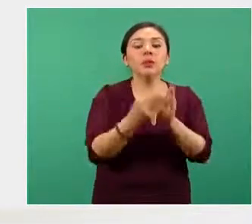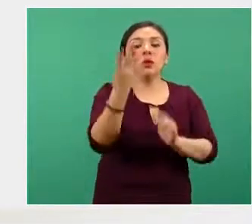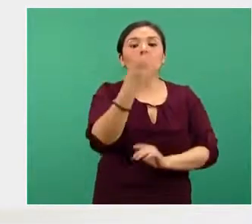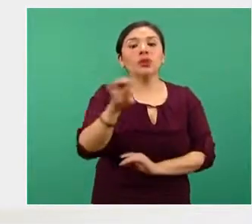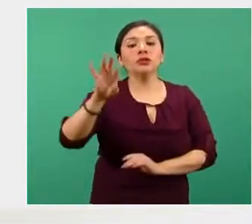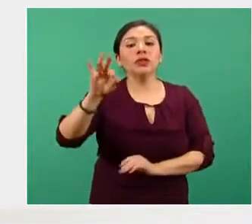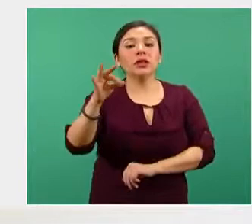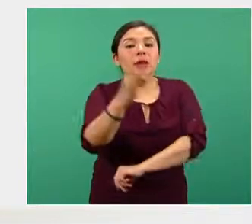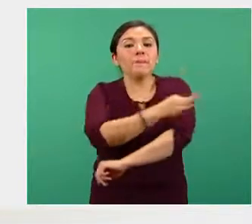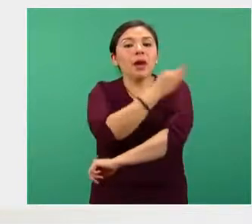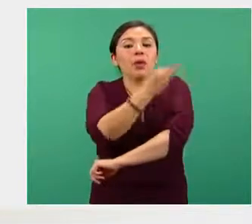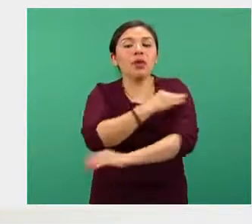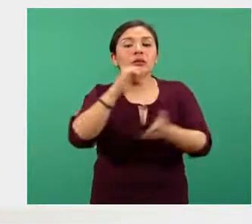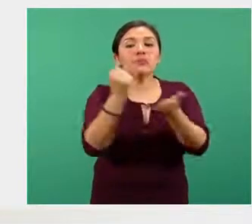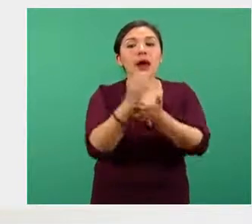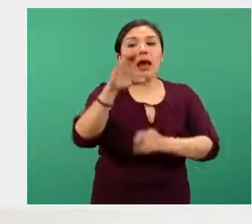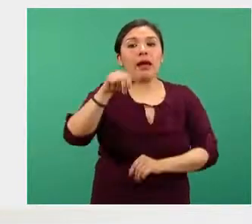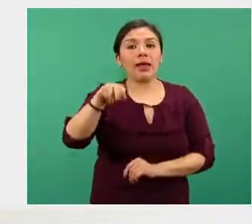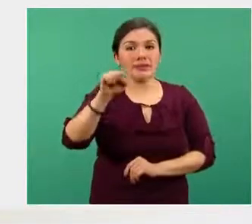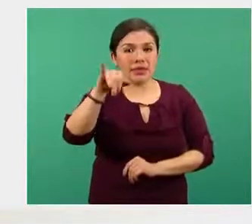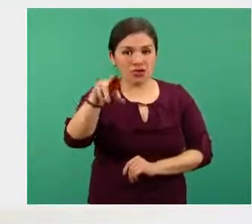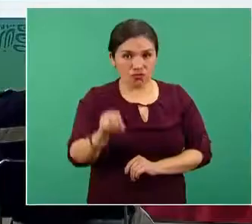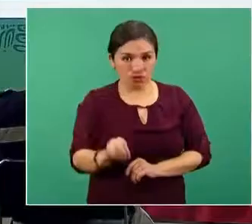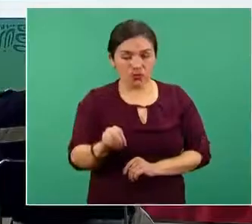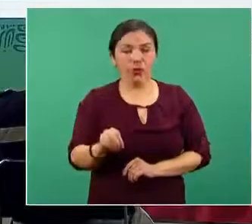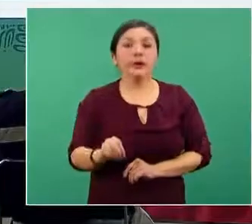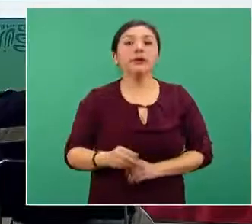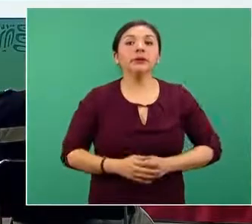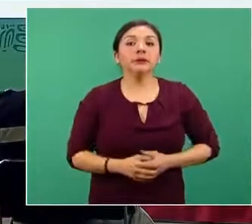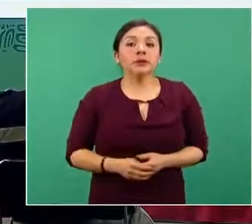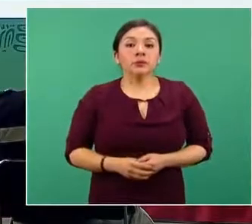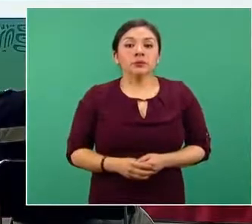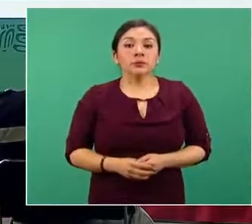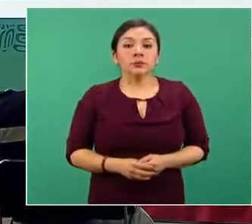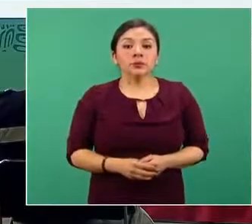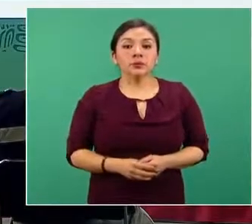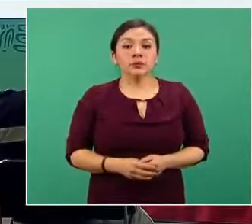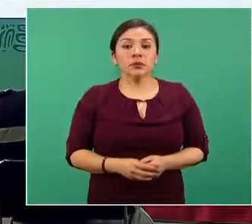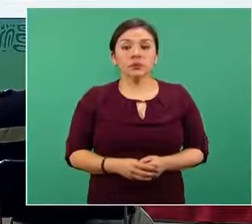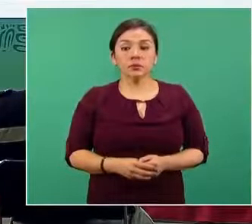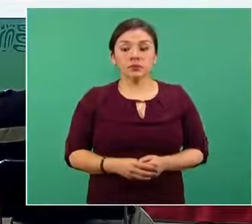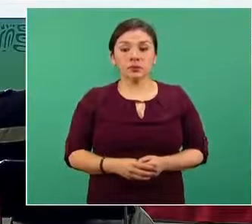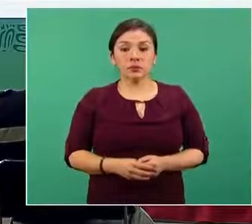940.470 dosis de CanSino. Si vemos la siguiente diapositiva,